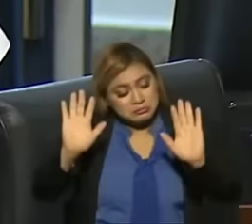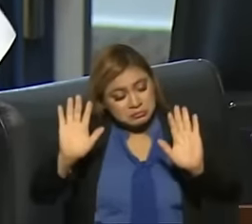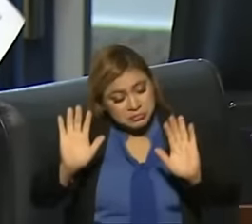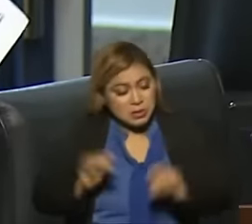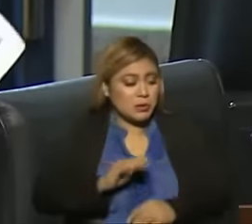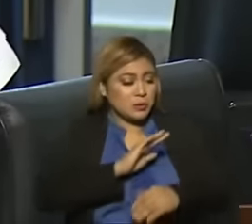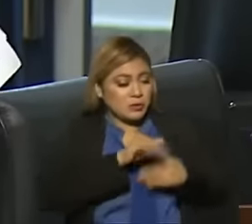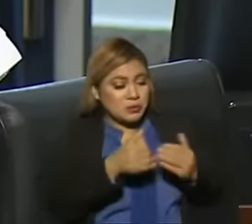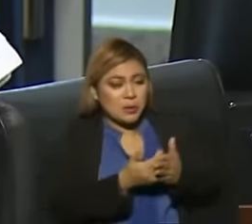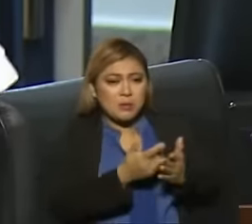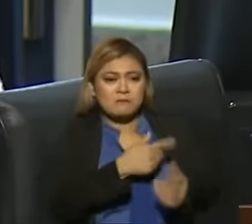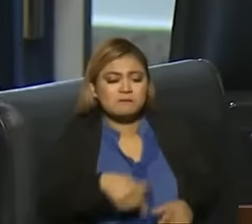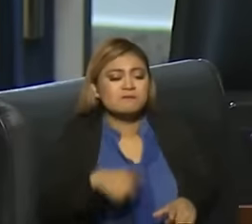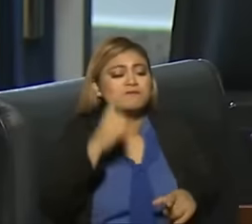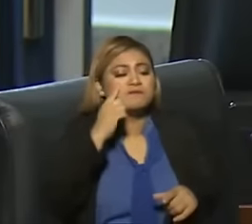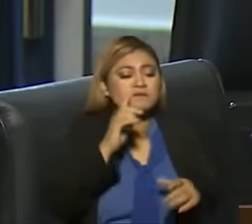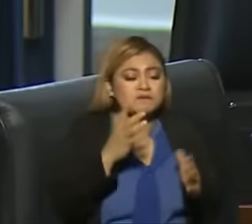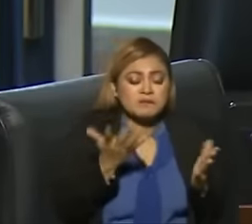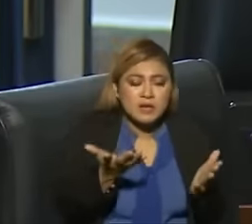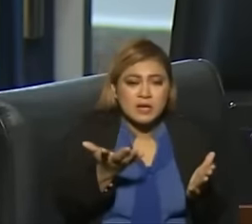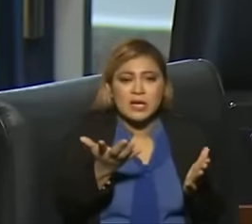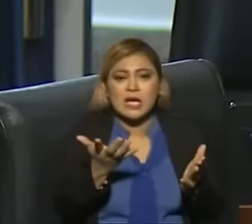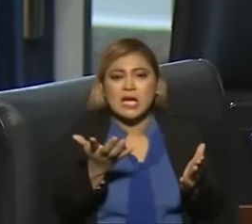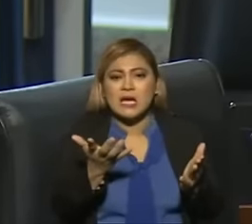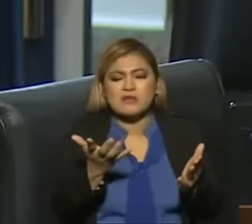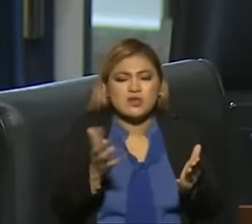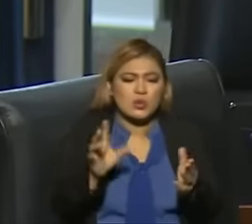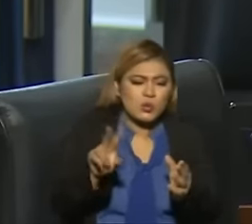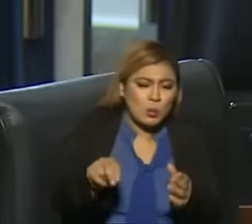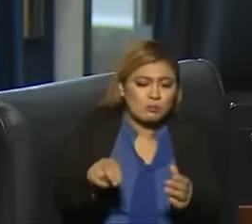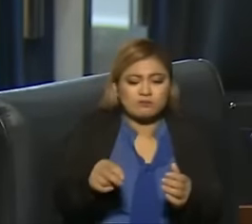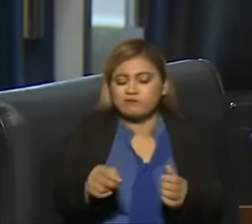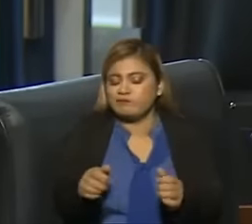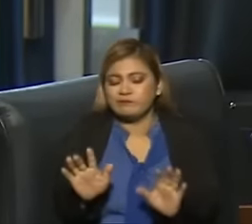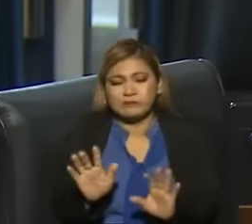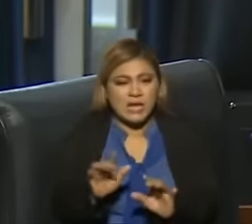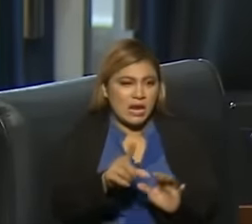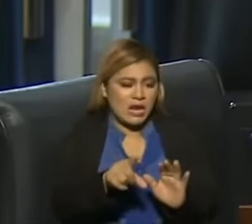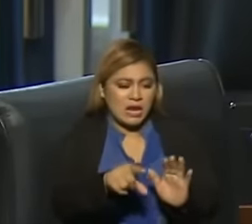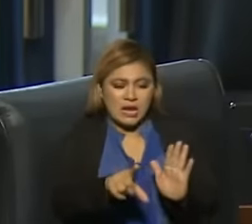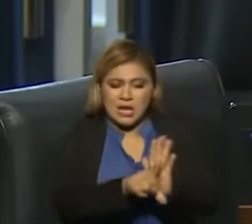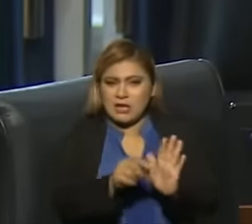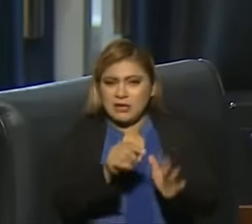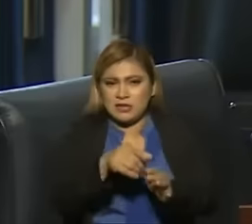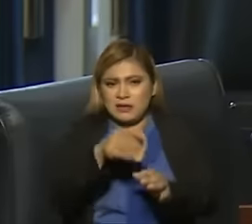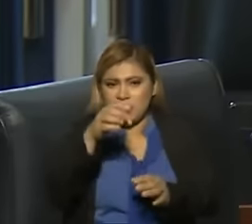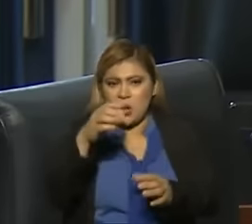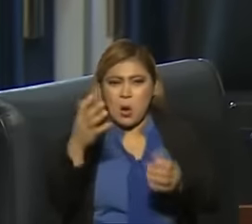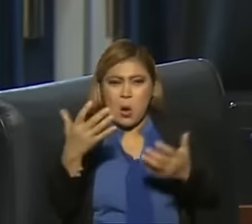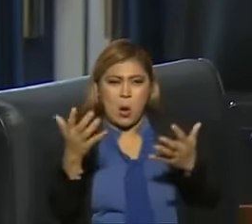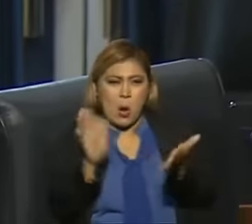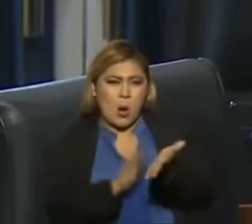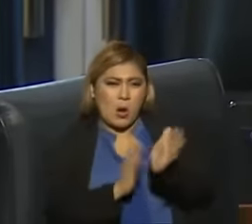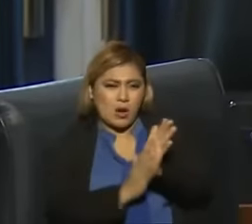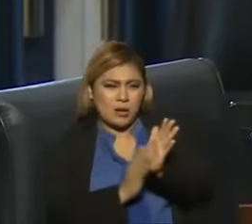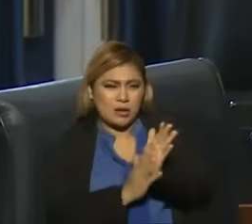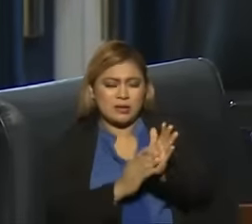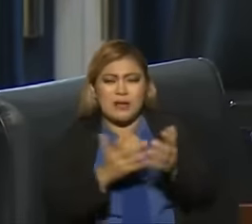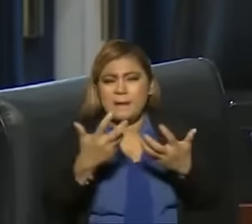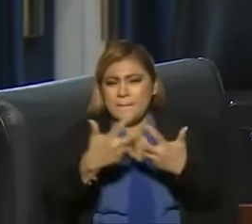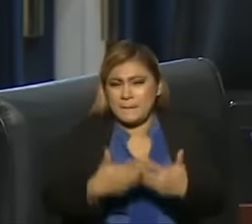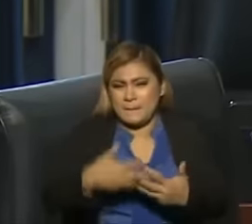arbitraje donde se regirá el fondo de la controversia, que serán las leyes de la República de Panamá.